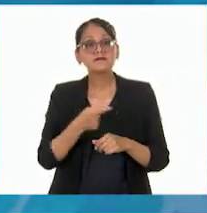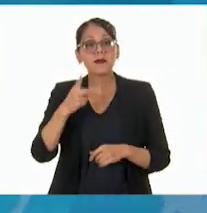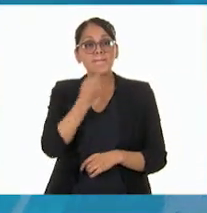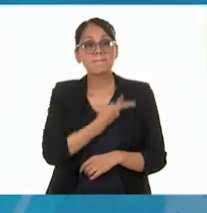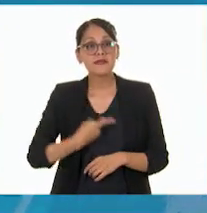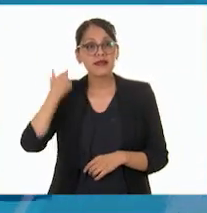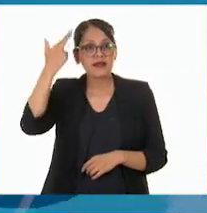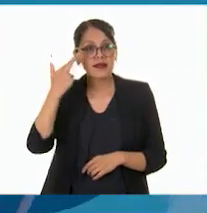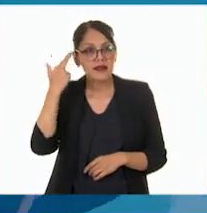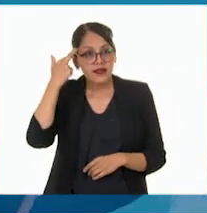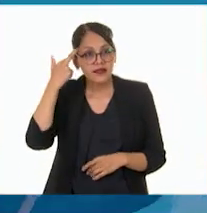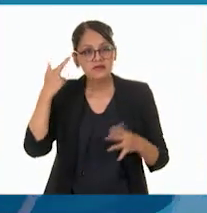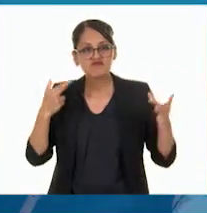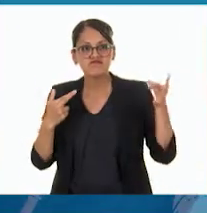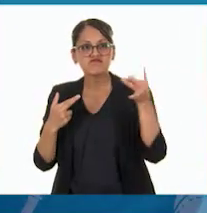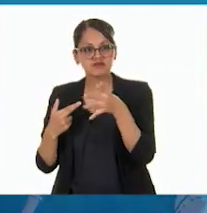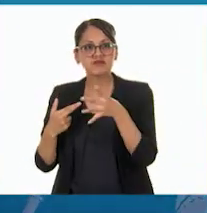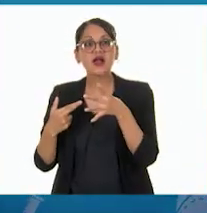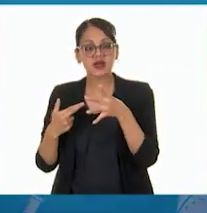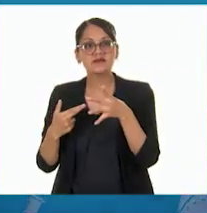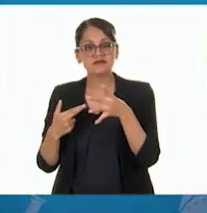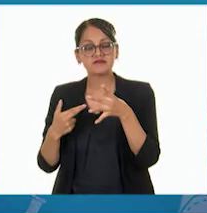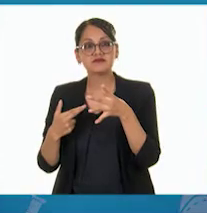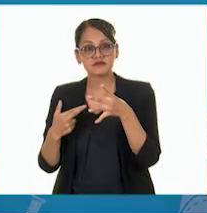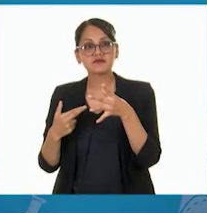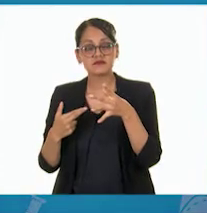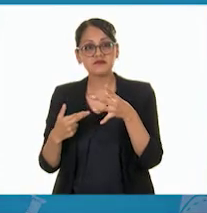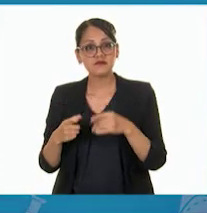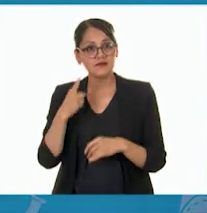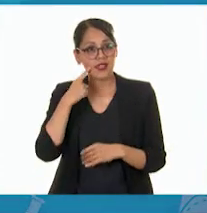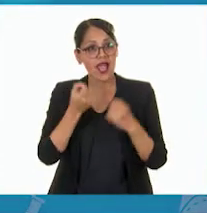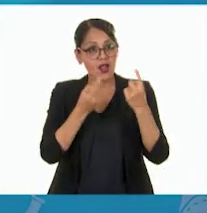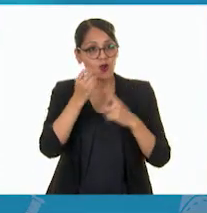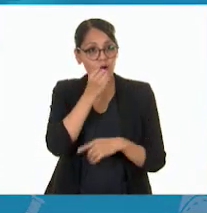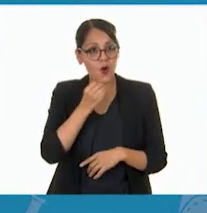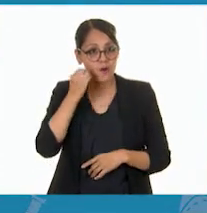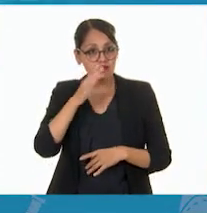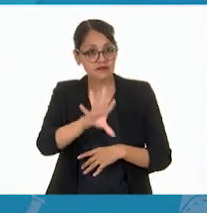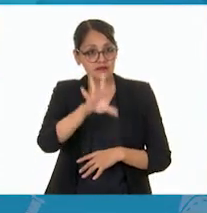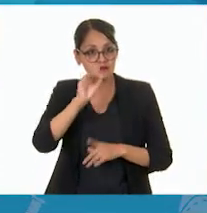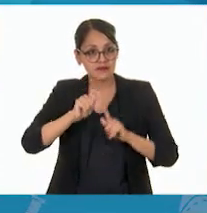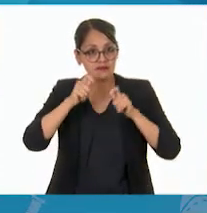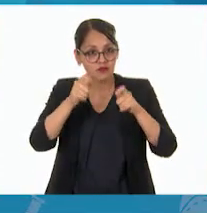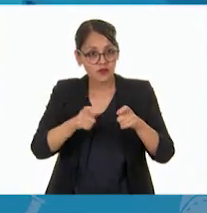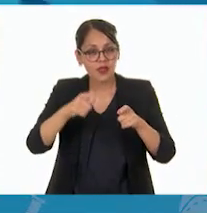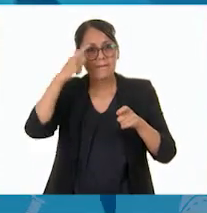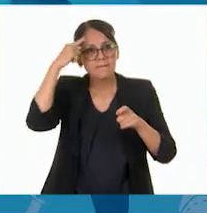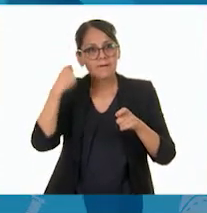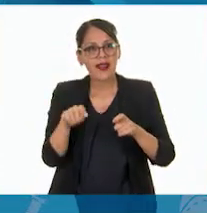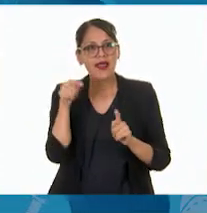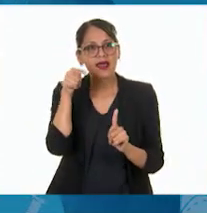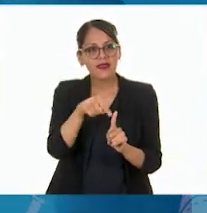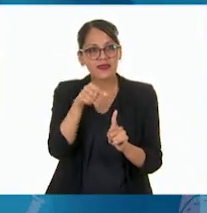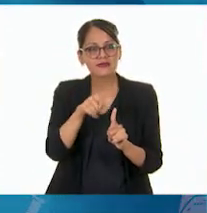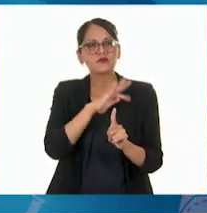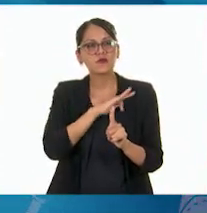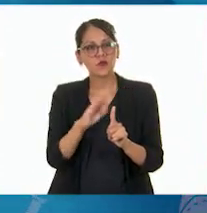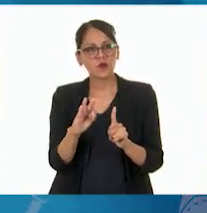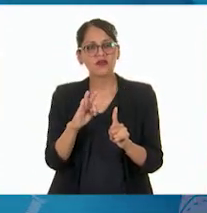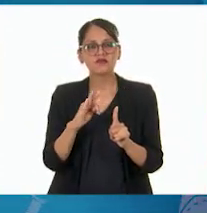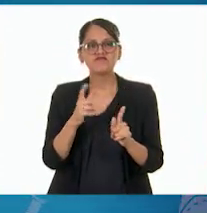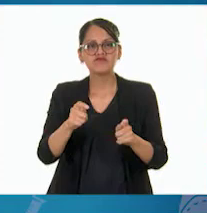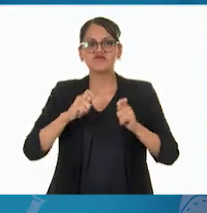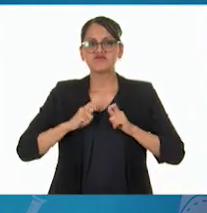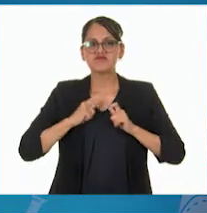virreyes y ganaron, e incluso hubo obispos que fueron elegidos por la corona para que ellos mismos fueran